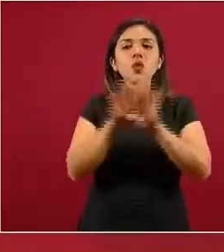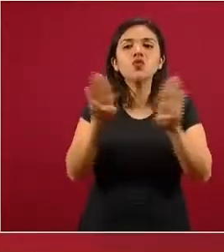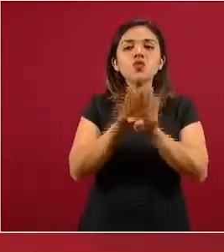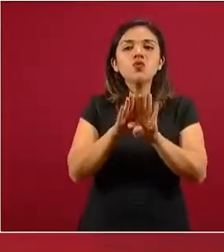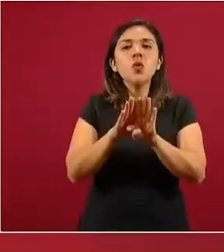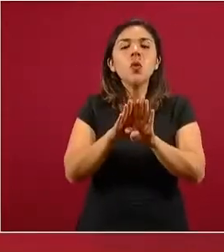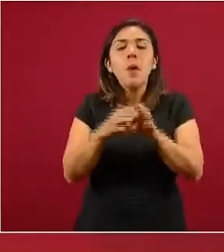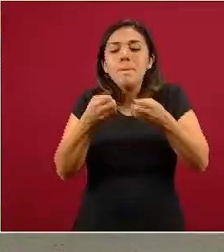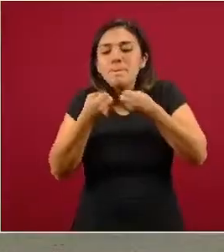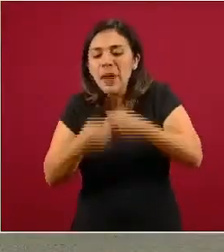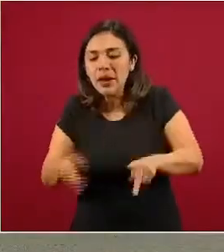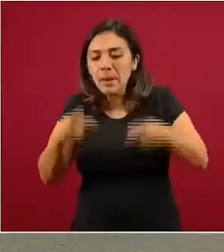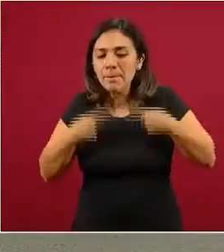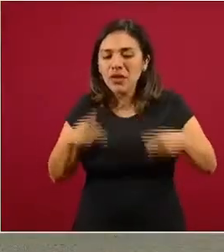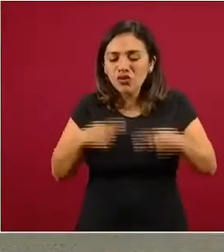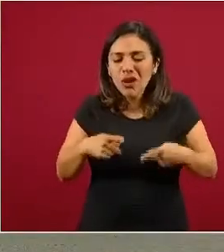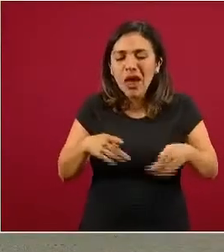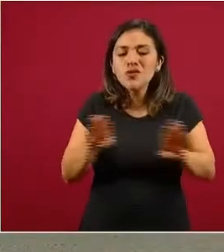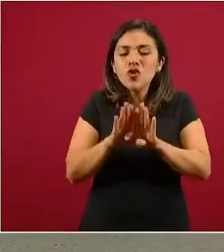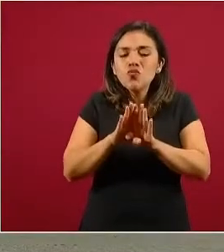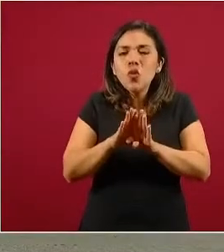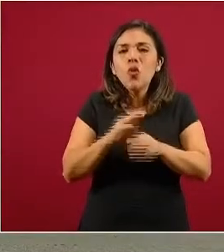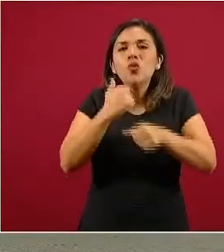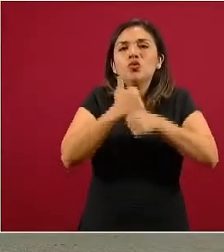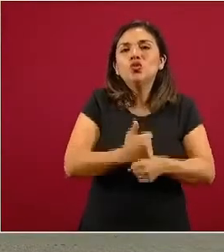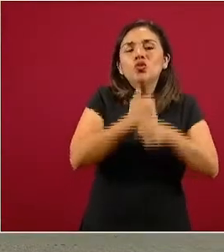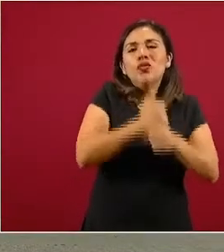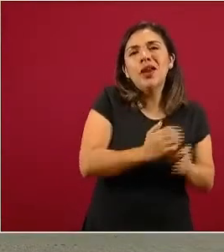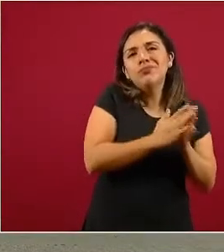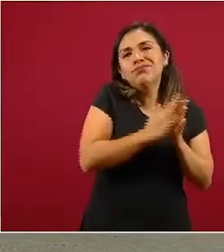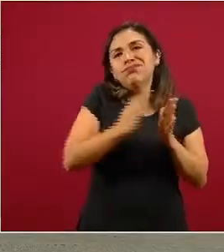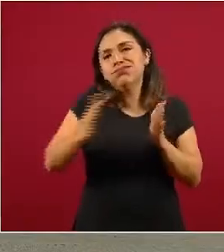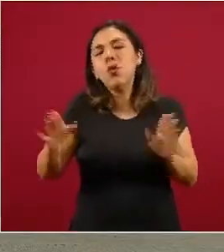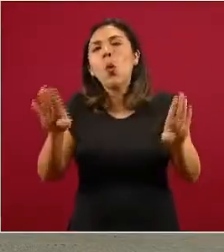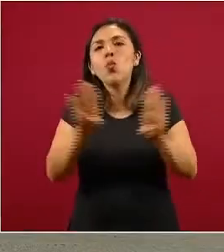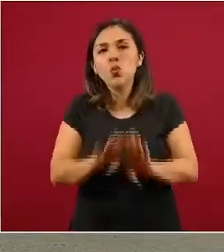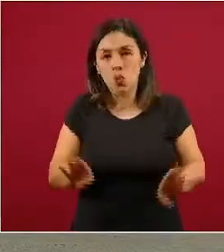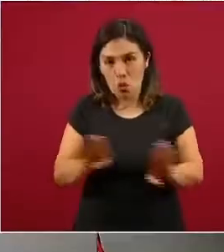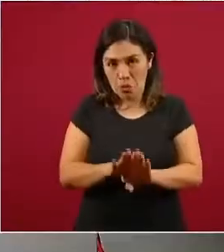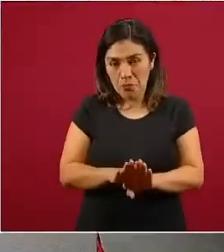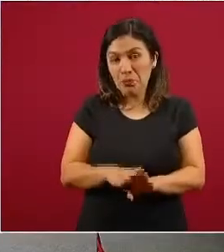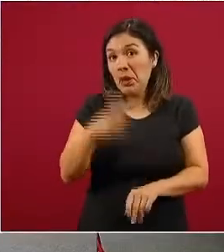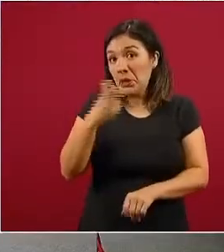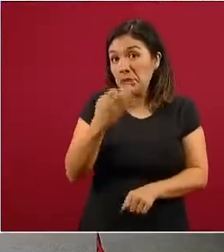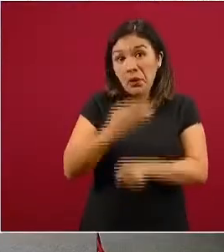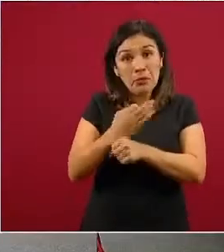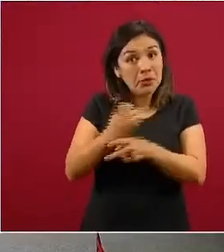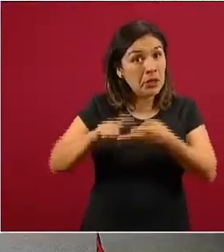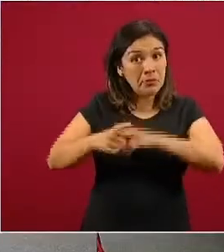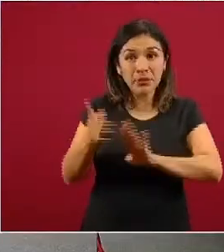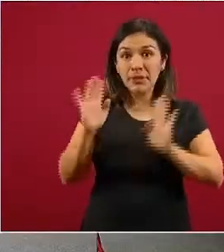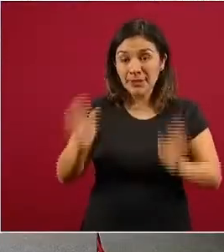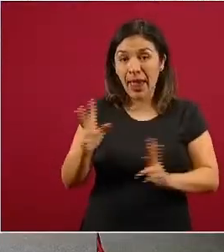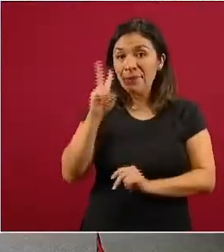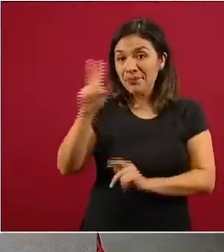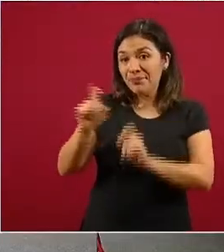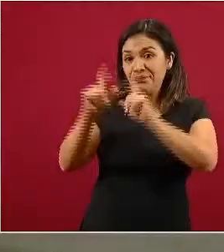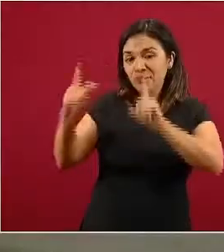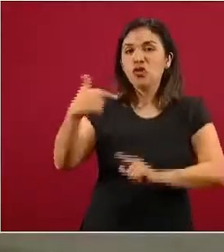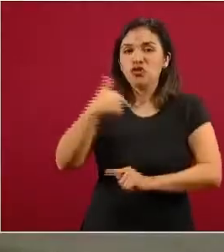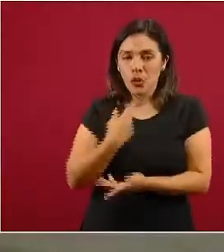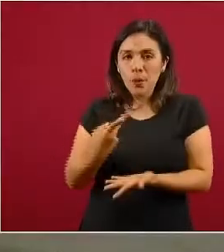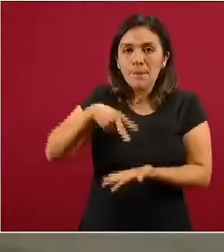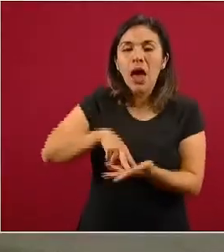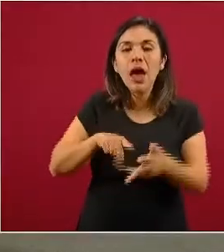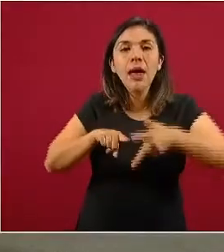duelo. Para no darle más vueltas, vamos a empezar. Yo tomaré la